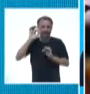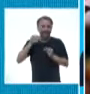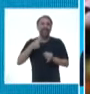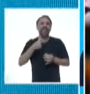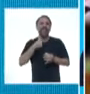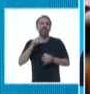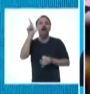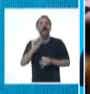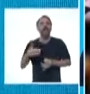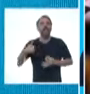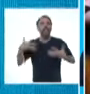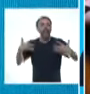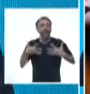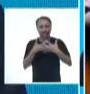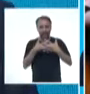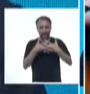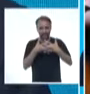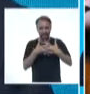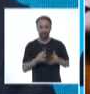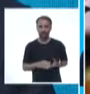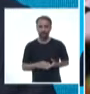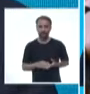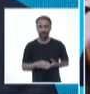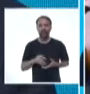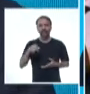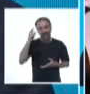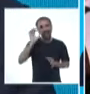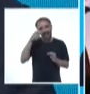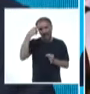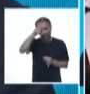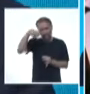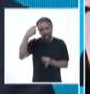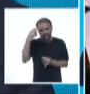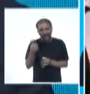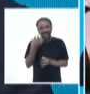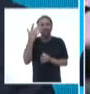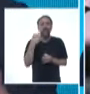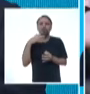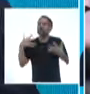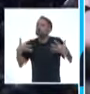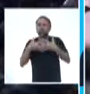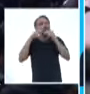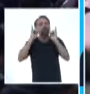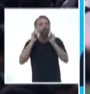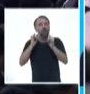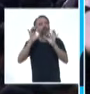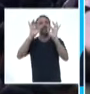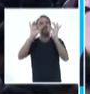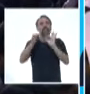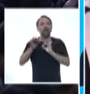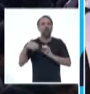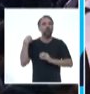sería destruir la posibilidad de cualquier desarrollo en nuestras provincias Y esa mirada del